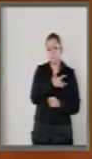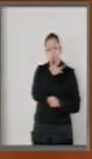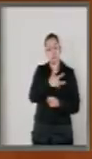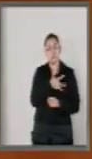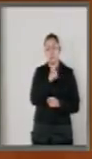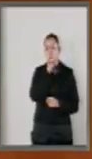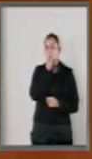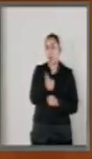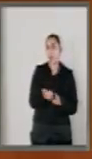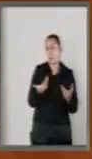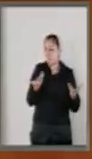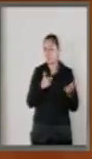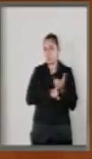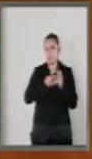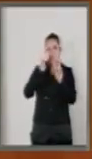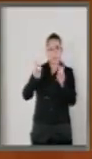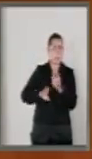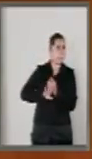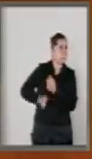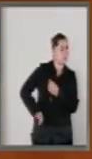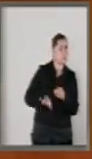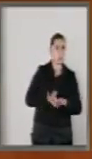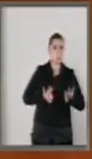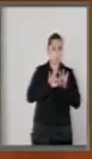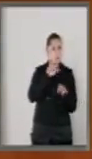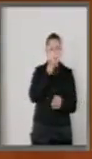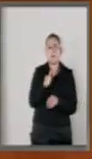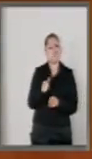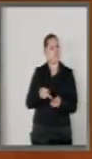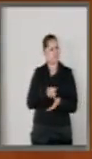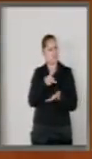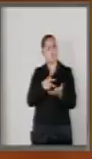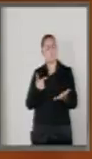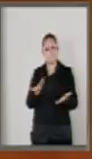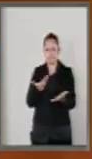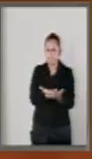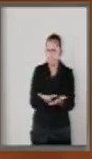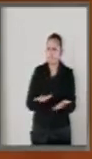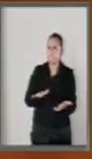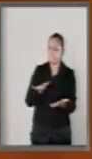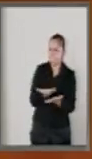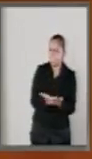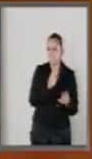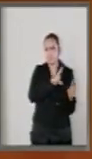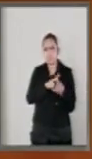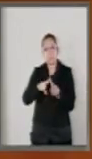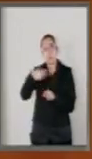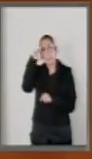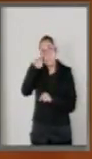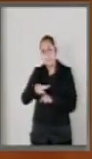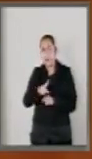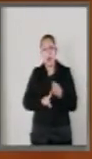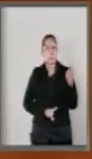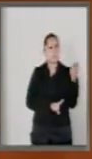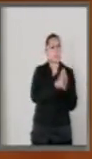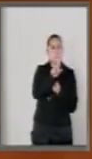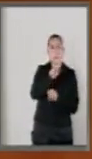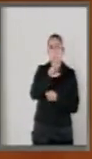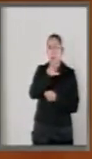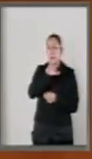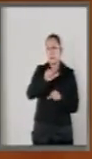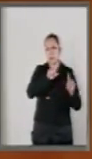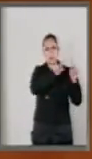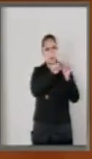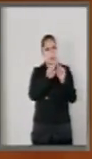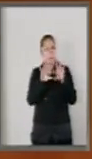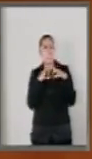iniciativas que hemos presentado para prevenir, erradicar toda forma de violencia, incluida la obstétrica, lo cual demuestra